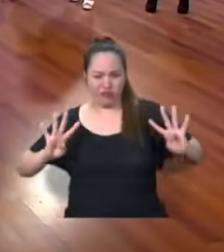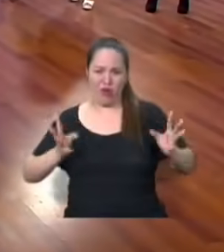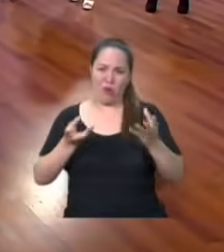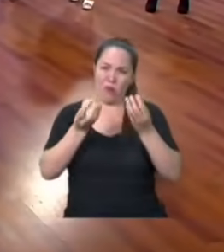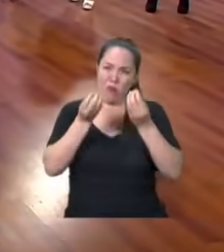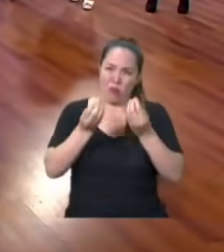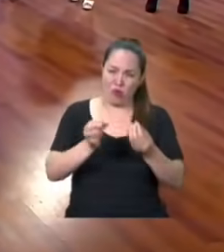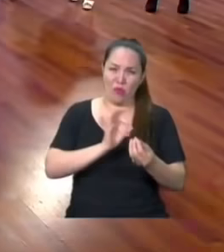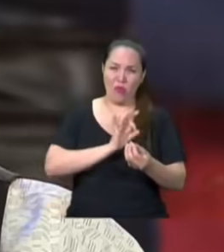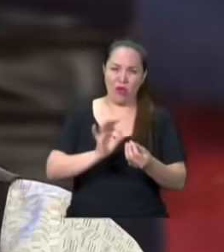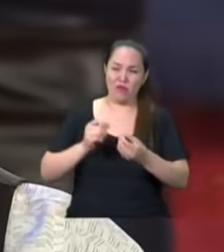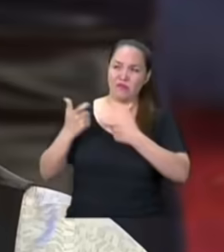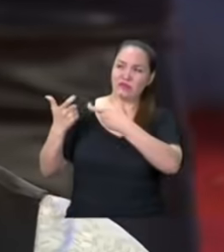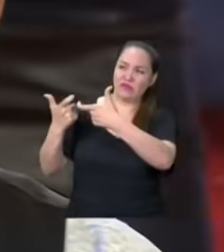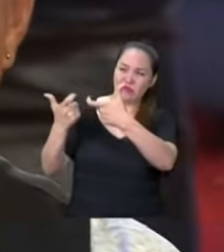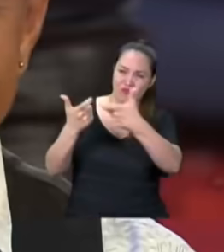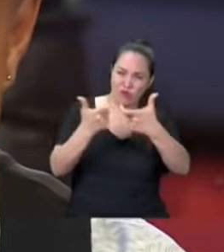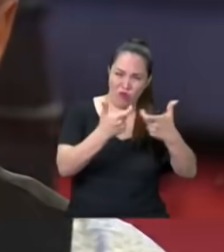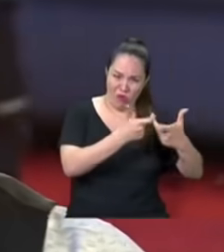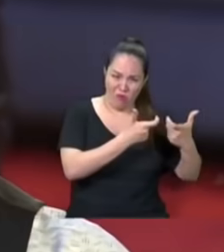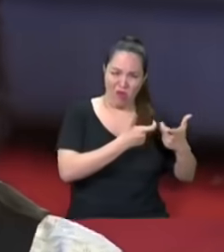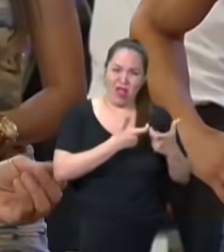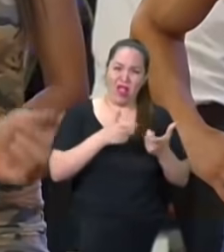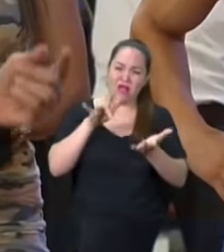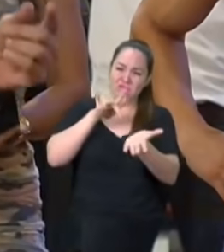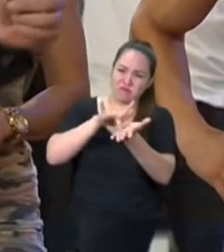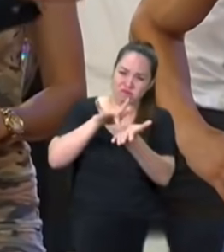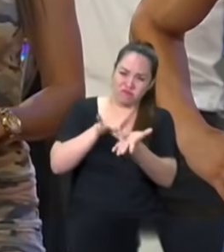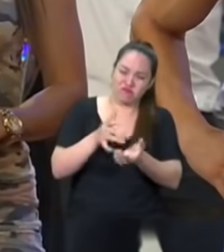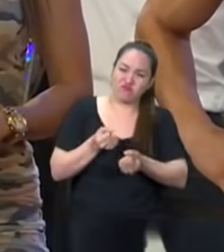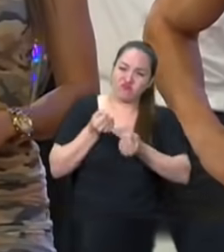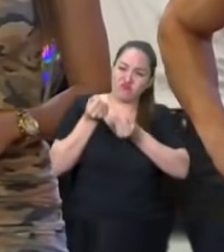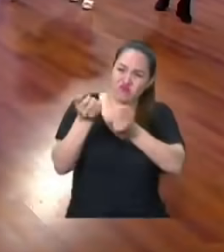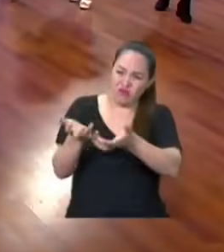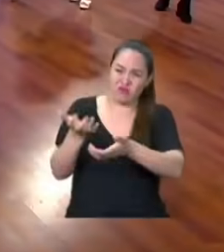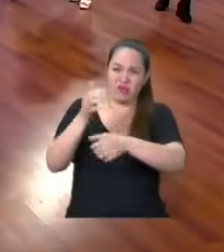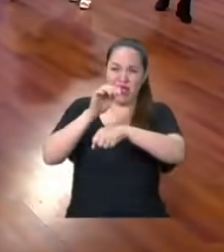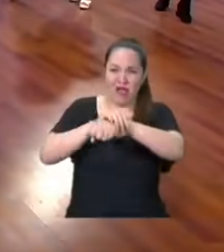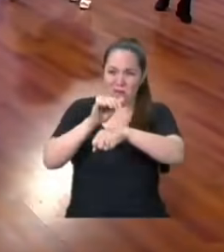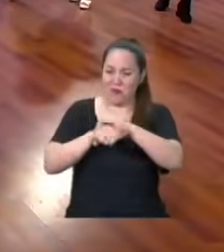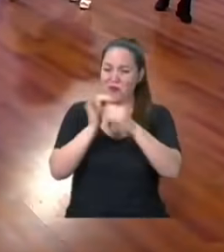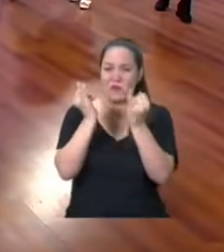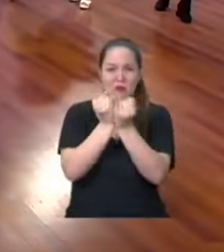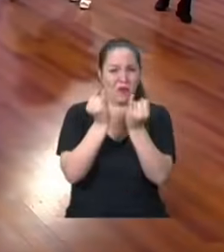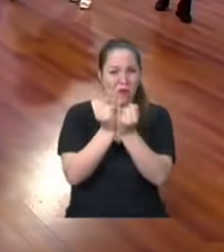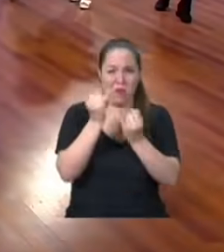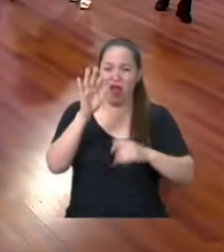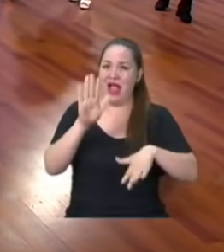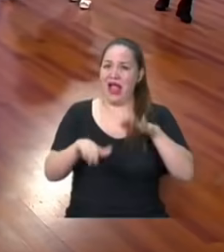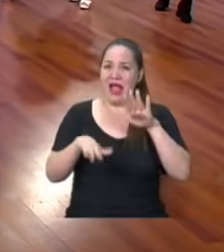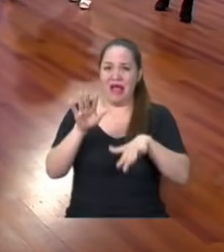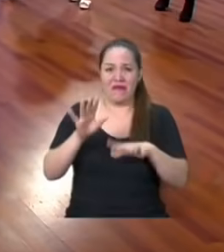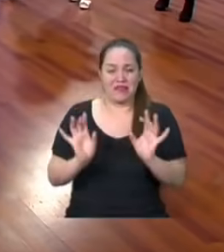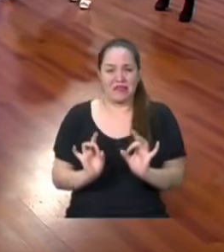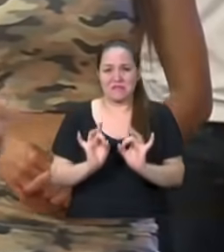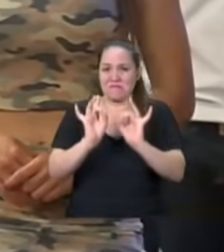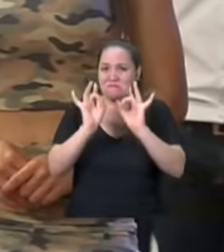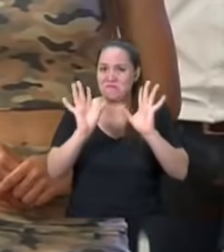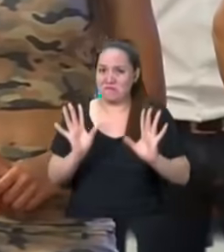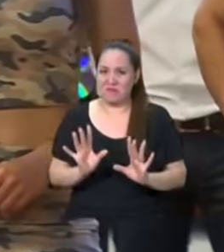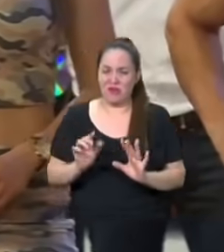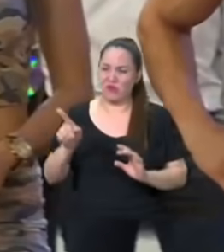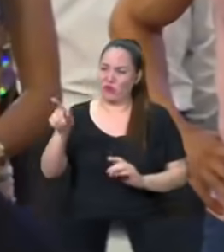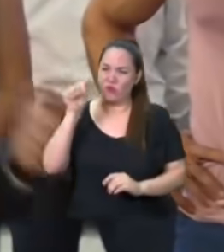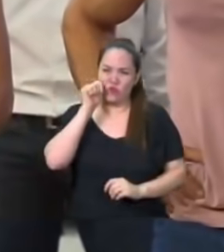ayudar. Cooperacha. Porque somos tus amigos. Muchas porque gracias. Cuando se nos ha ofrecido... Siempre has estado